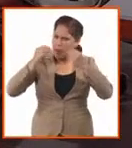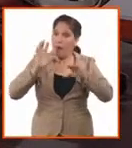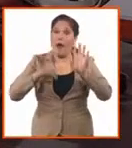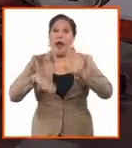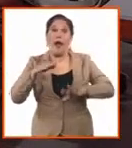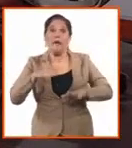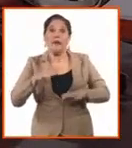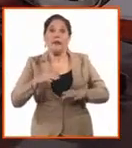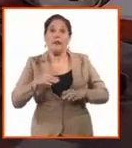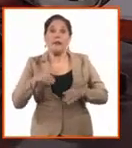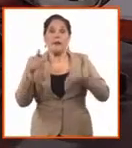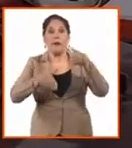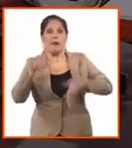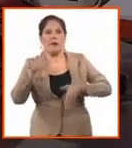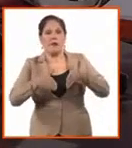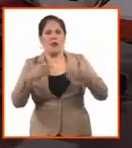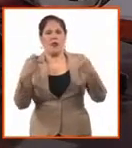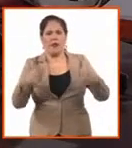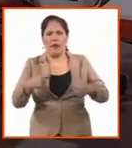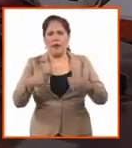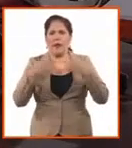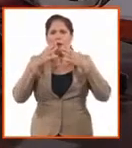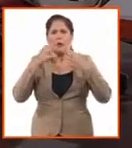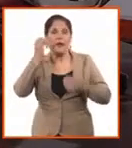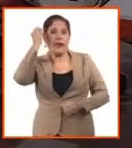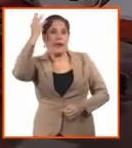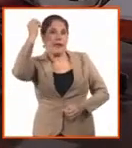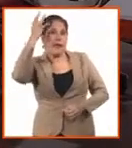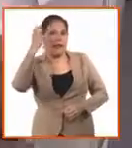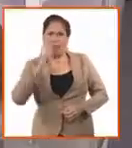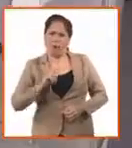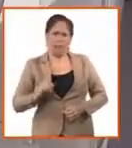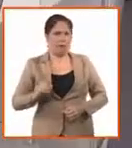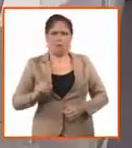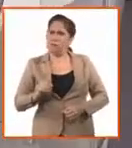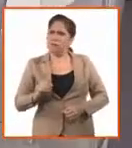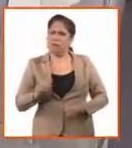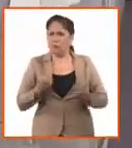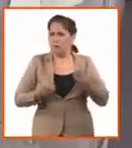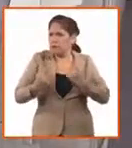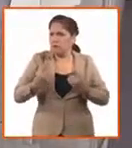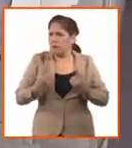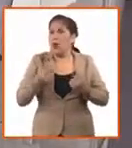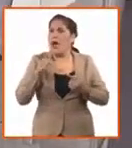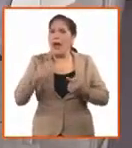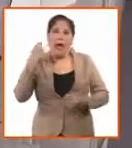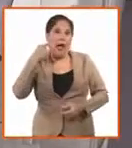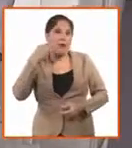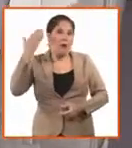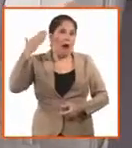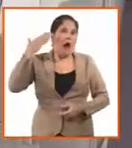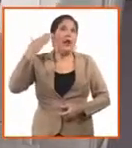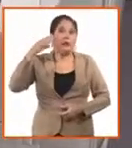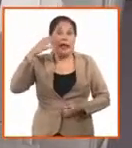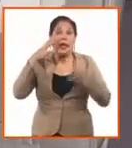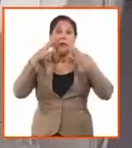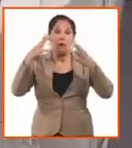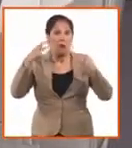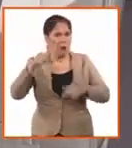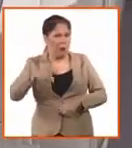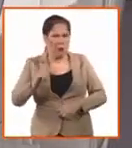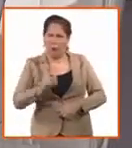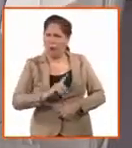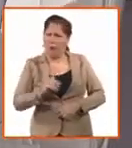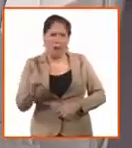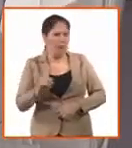entendemos que la participación tiene que significar iniciativa protagónica eso es algo que en esos años sí era a